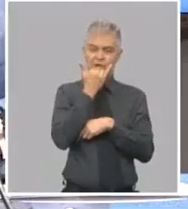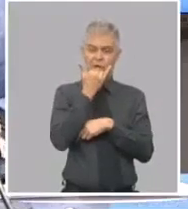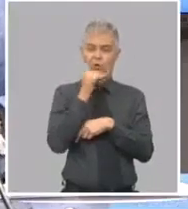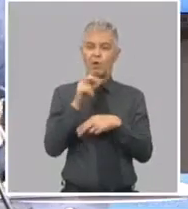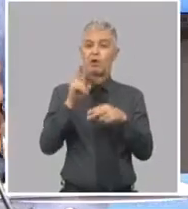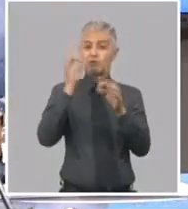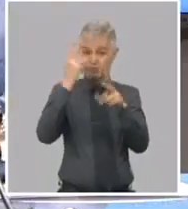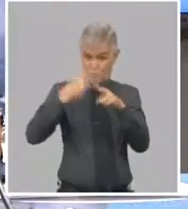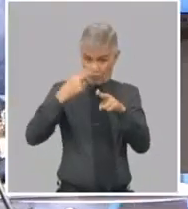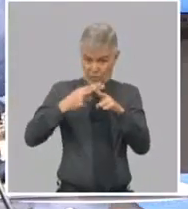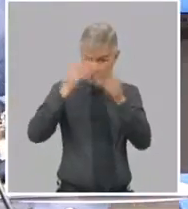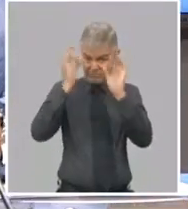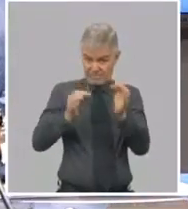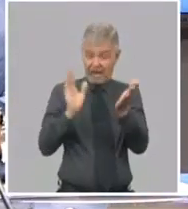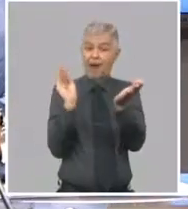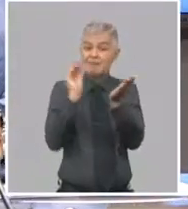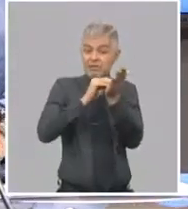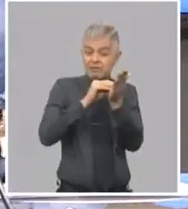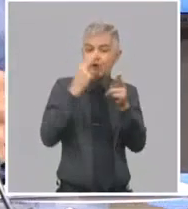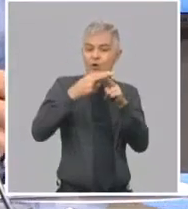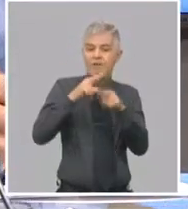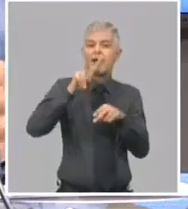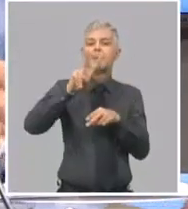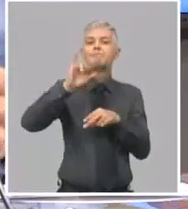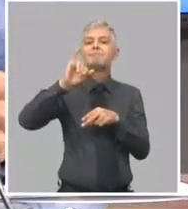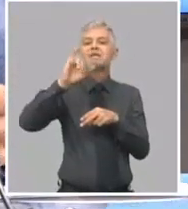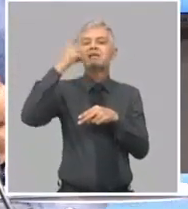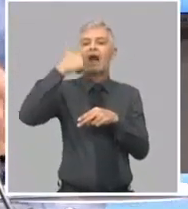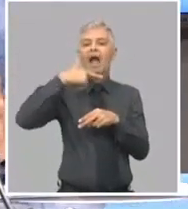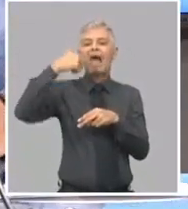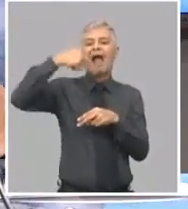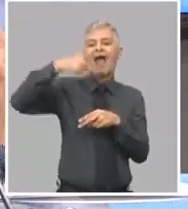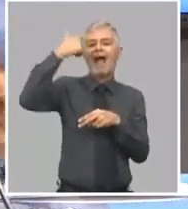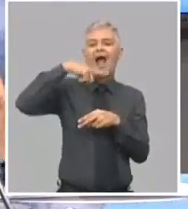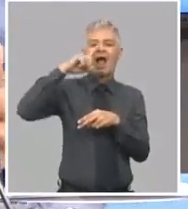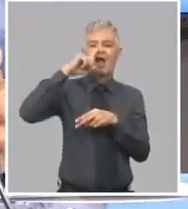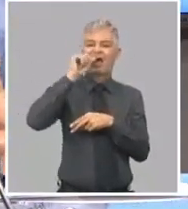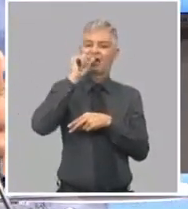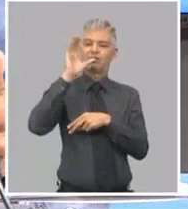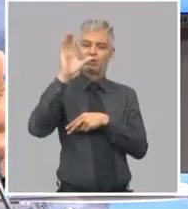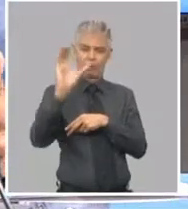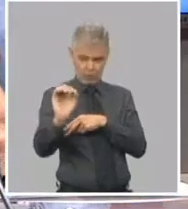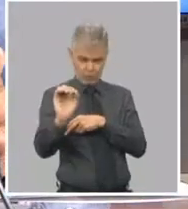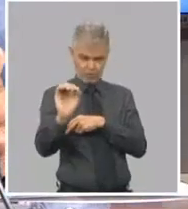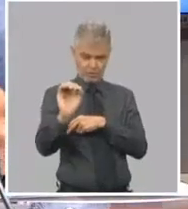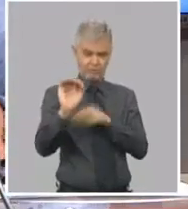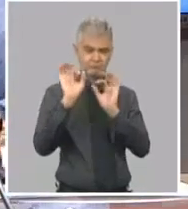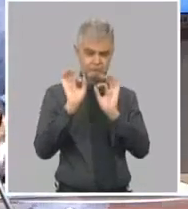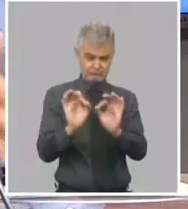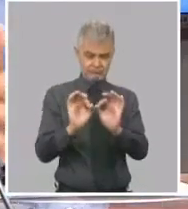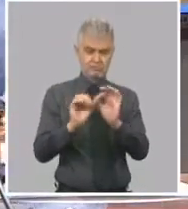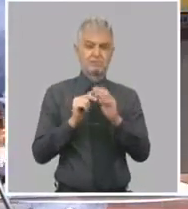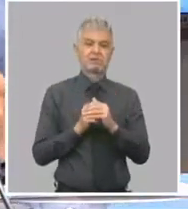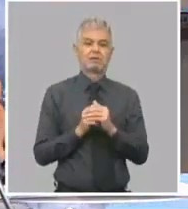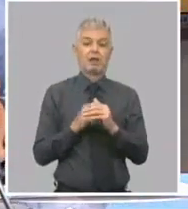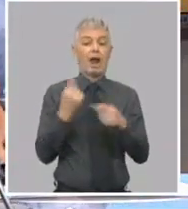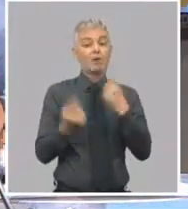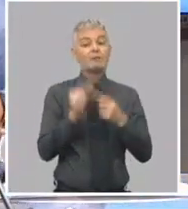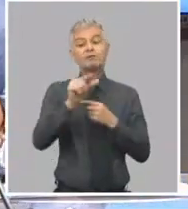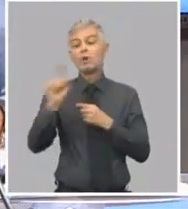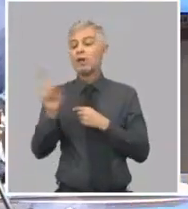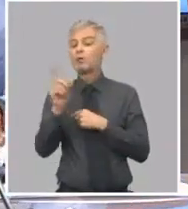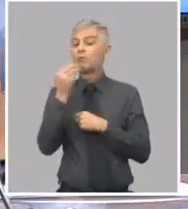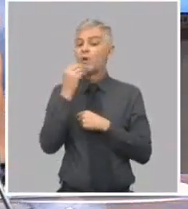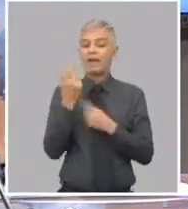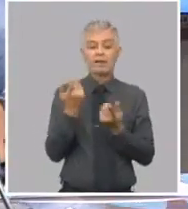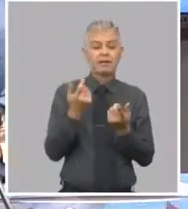una opción que todavía no tiene la aplicación lista casi un reclamo la población es que se pueda reembolsar los casos de personas que no decidan viajar